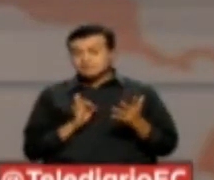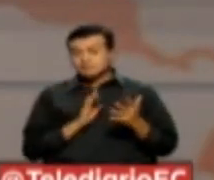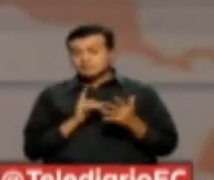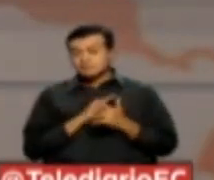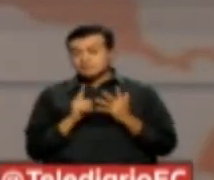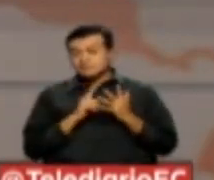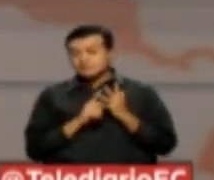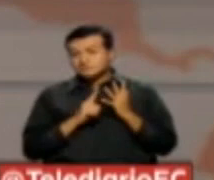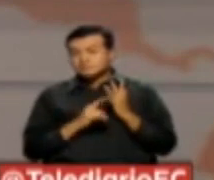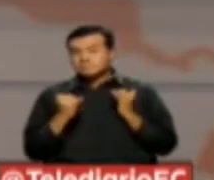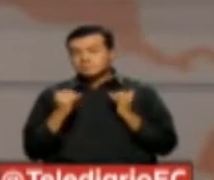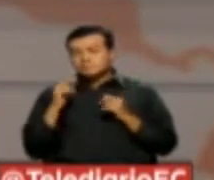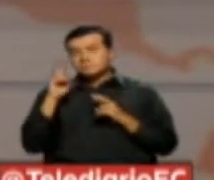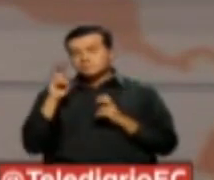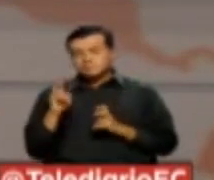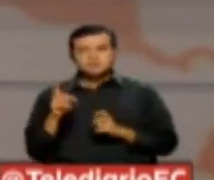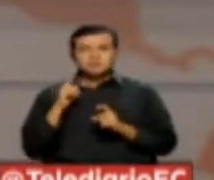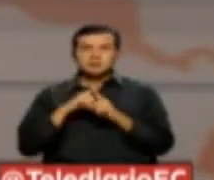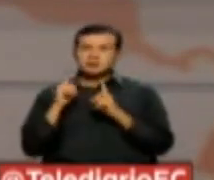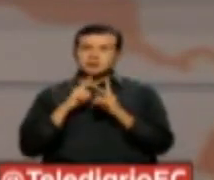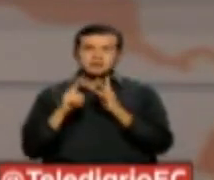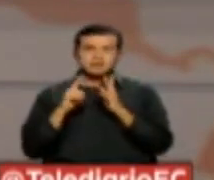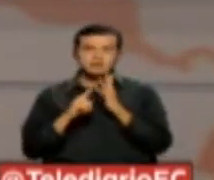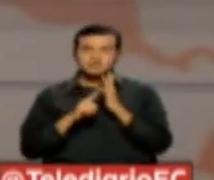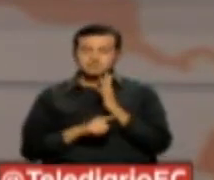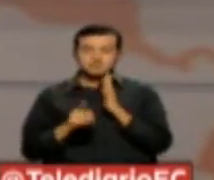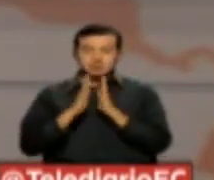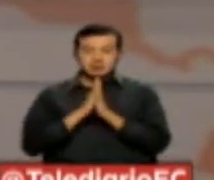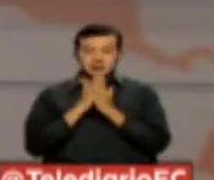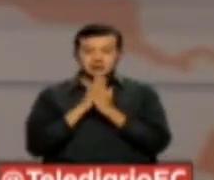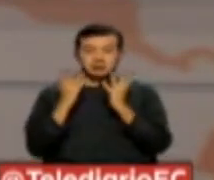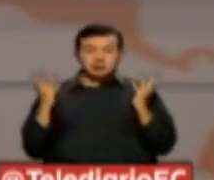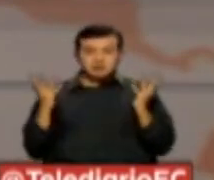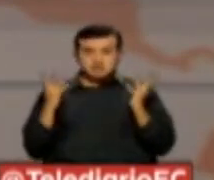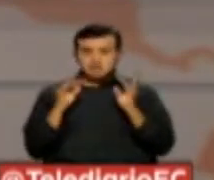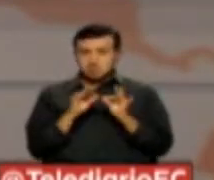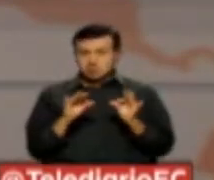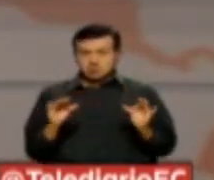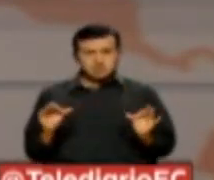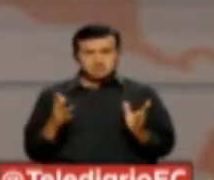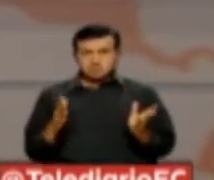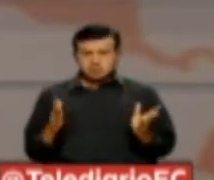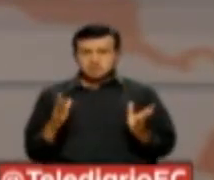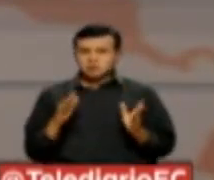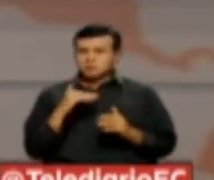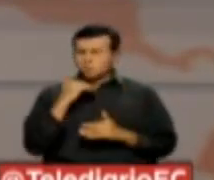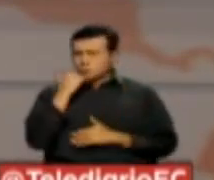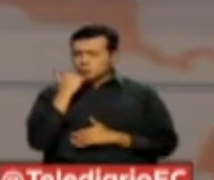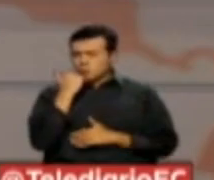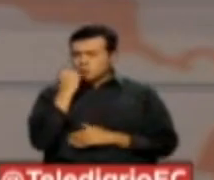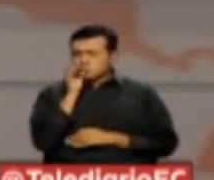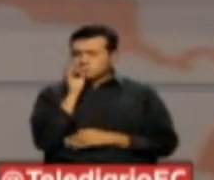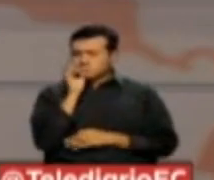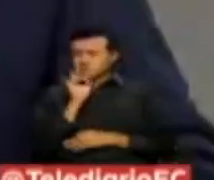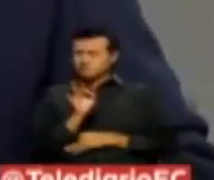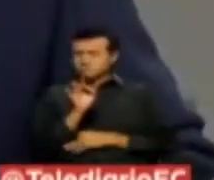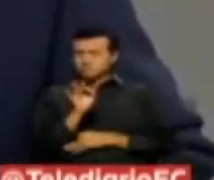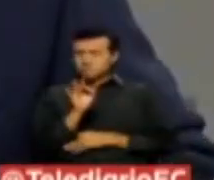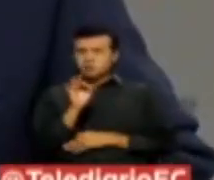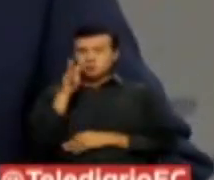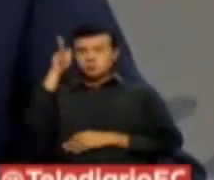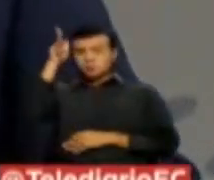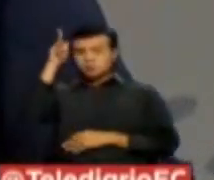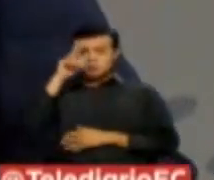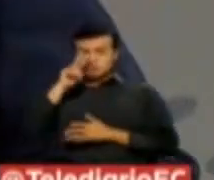diferentes que ahora hay otras posibilidades pero el libro no pierde su calidad y su calidez siente esto de que los